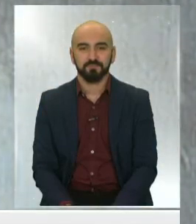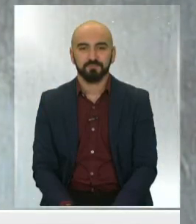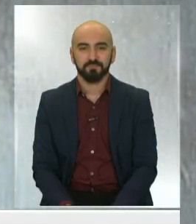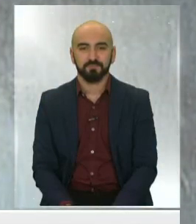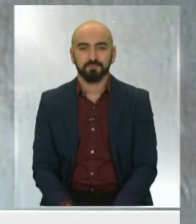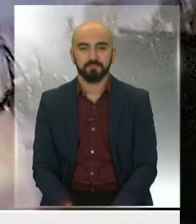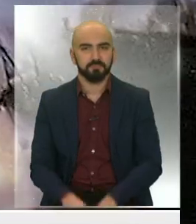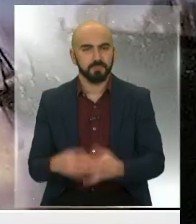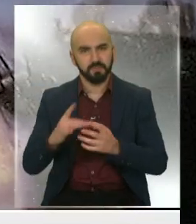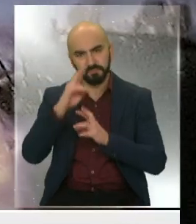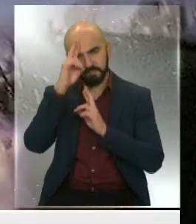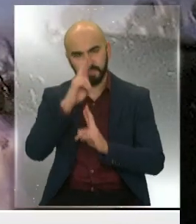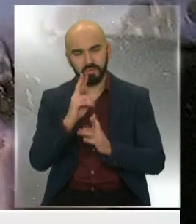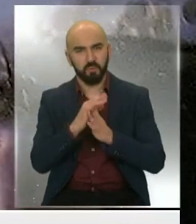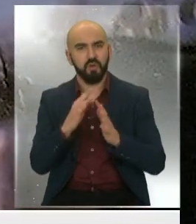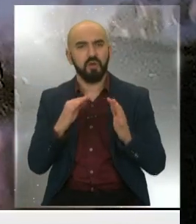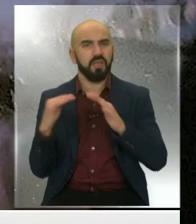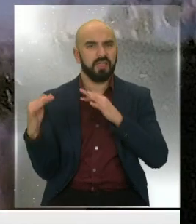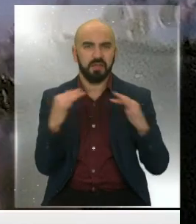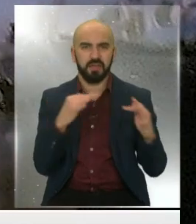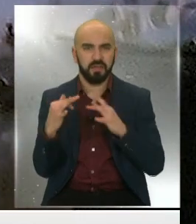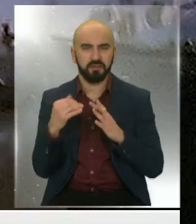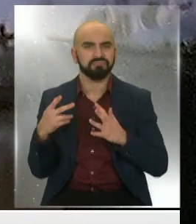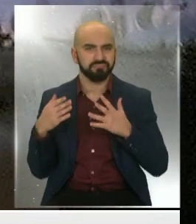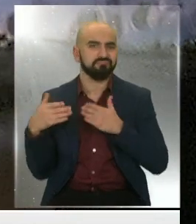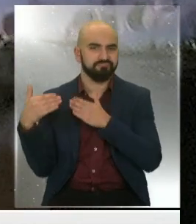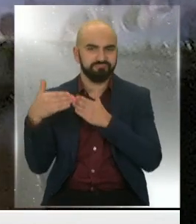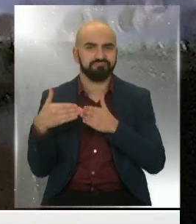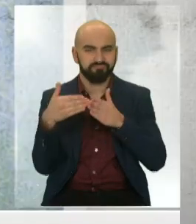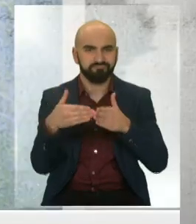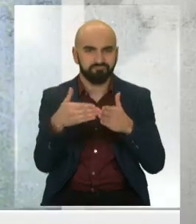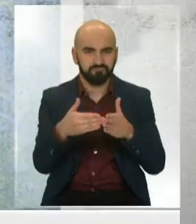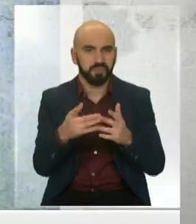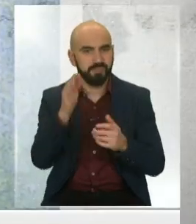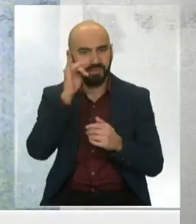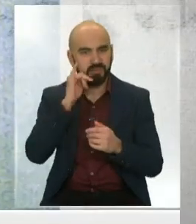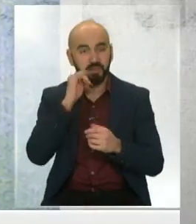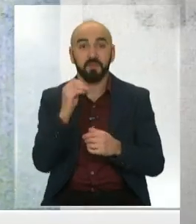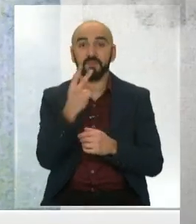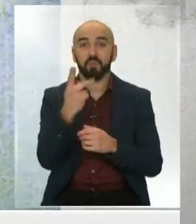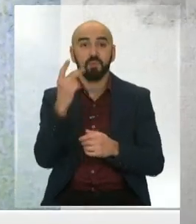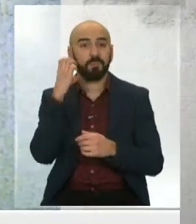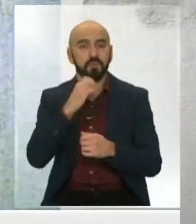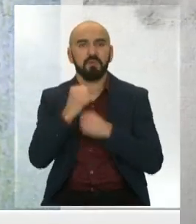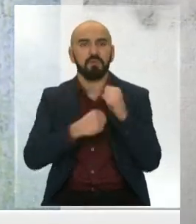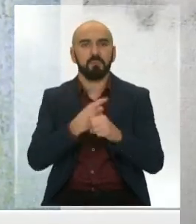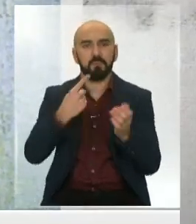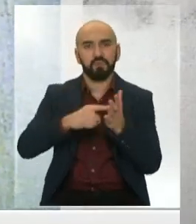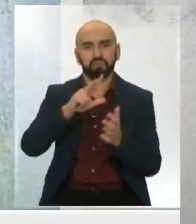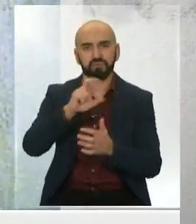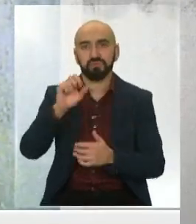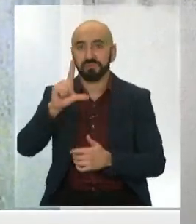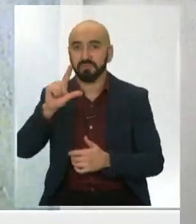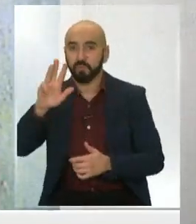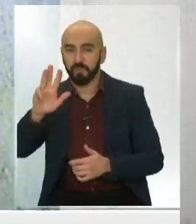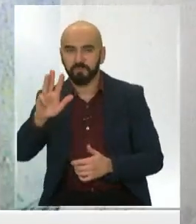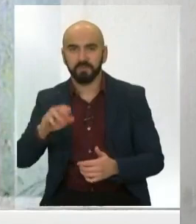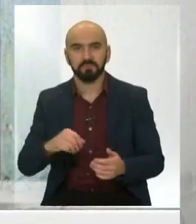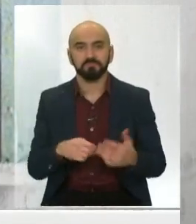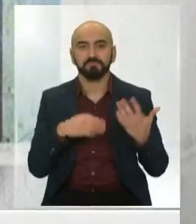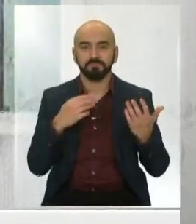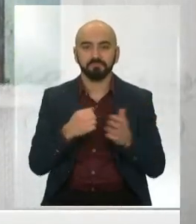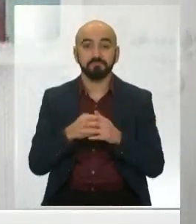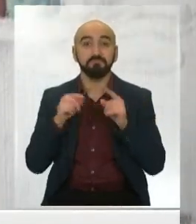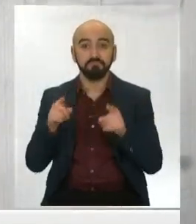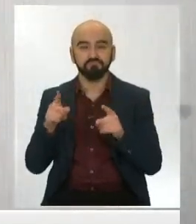Se conmemora el combate naval de Iquique, ocurrido el miércoles 21 de mayo de 1879. Saltaron a la